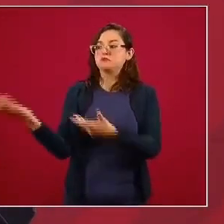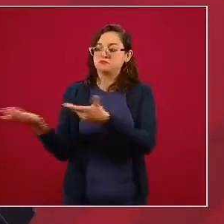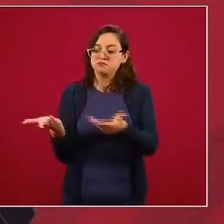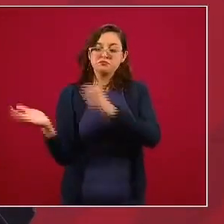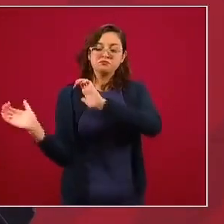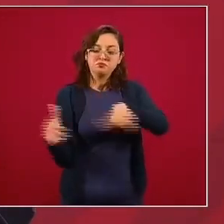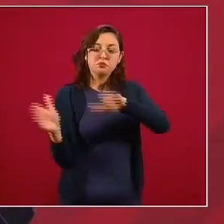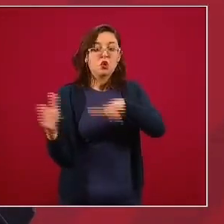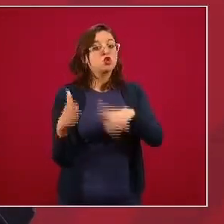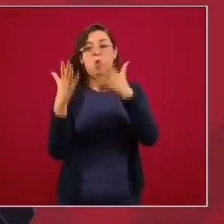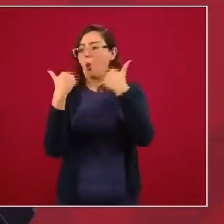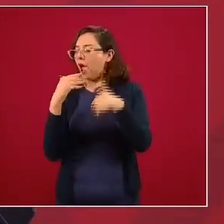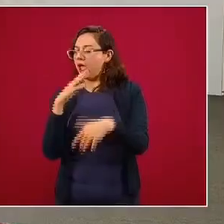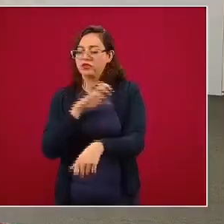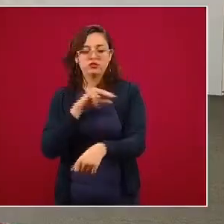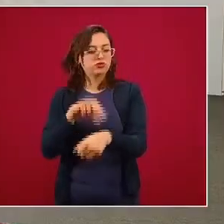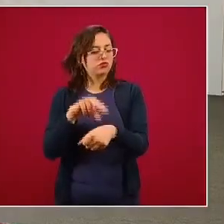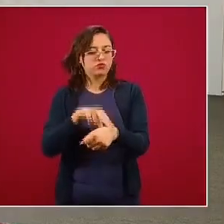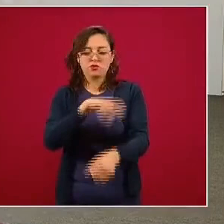ha entrenado